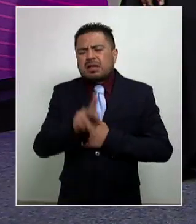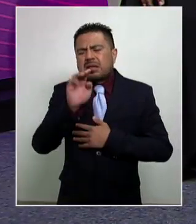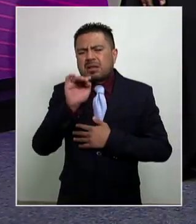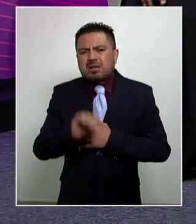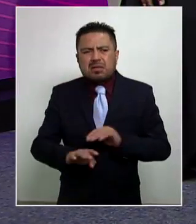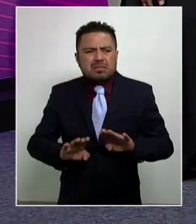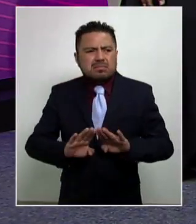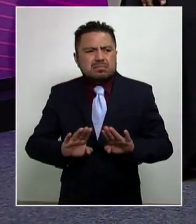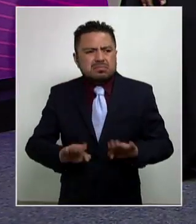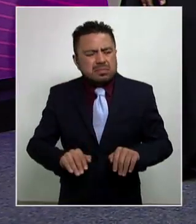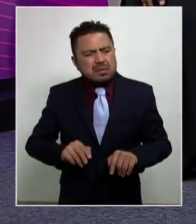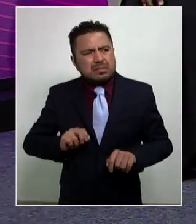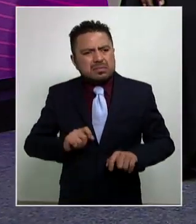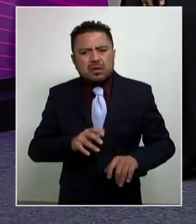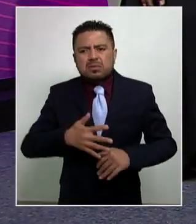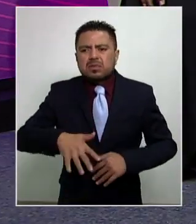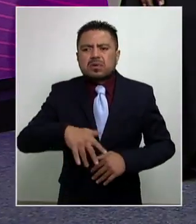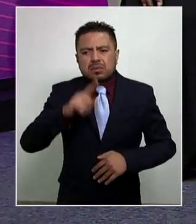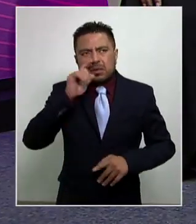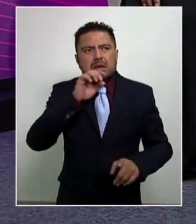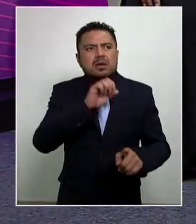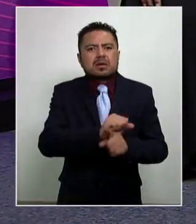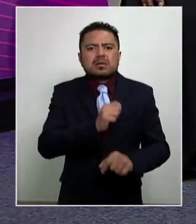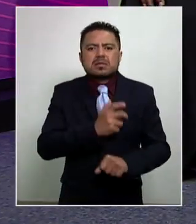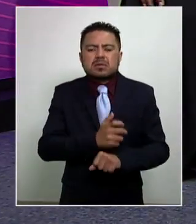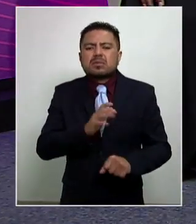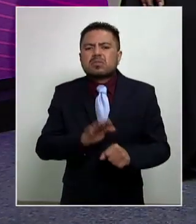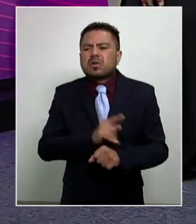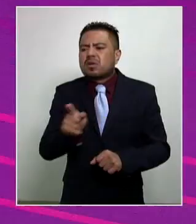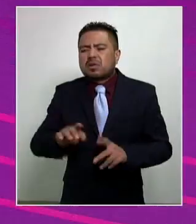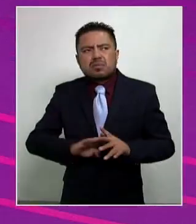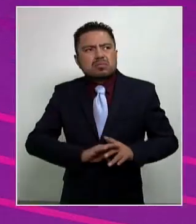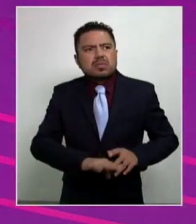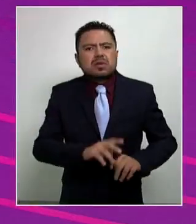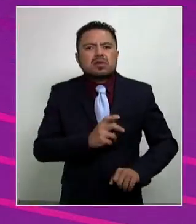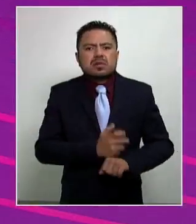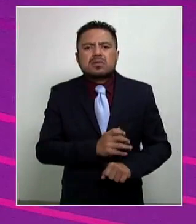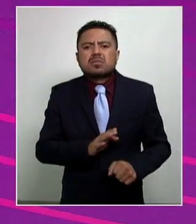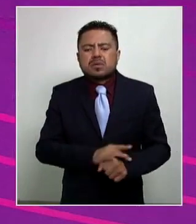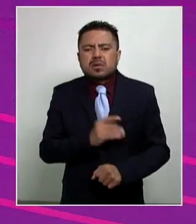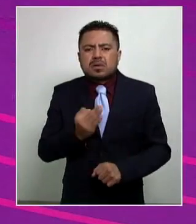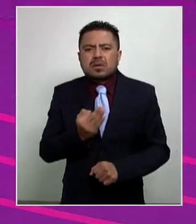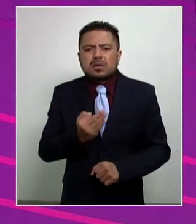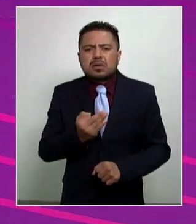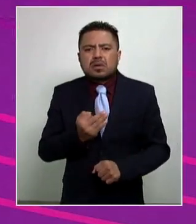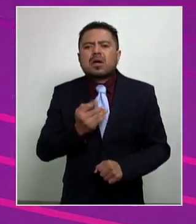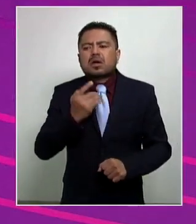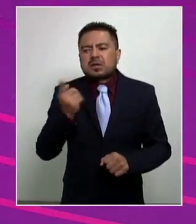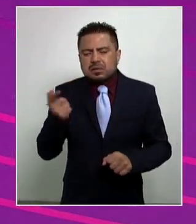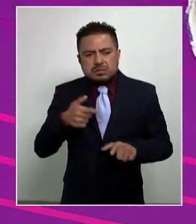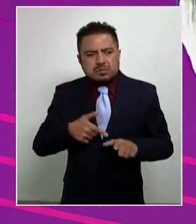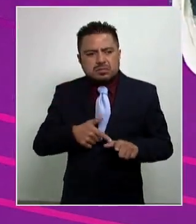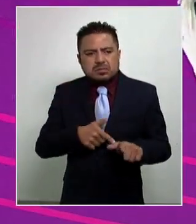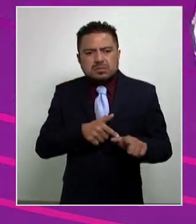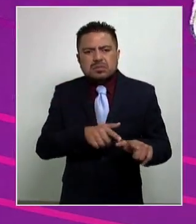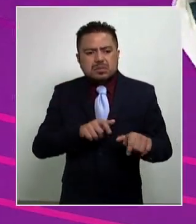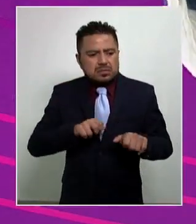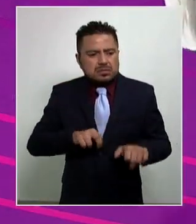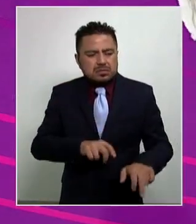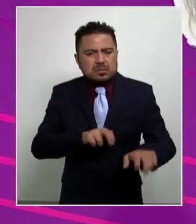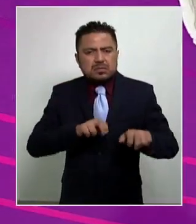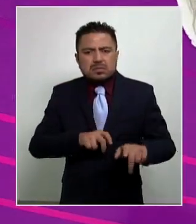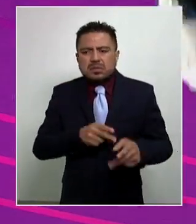buscar Estados Unidos. ¿Pero por qué va a Estados Unidos? Es porque sigue lo que es el camino de